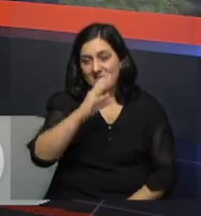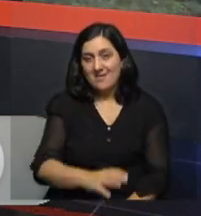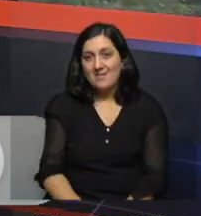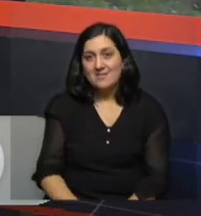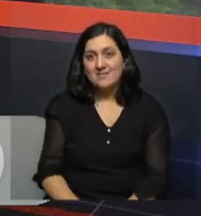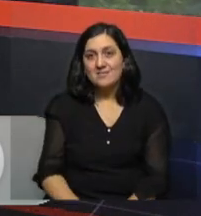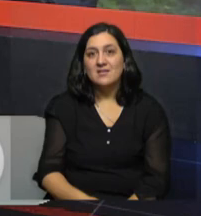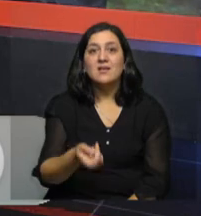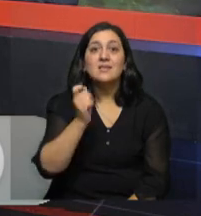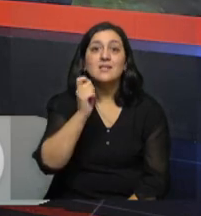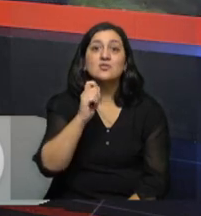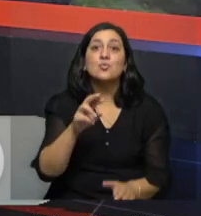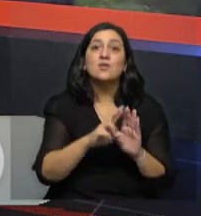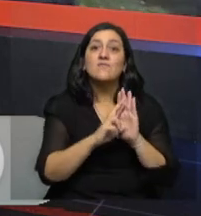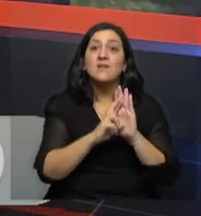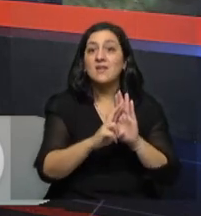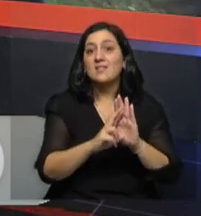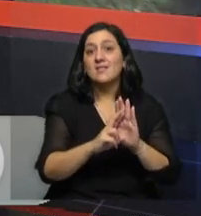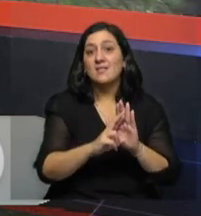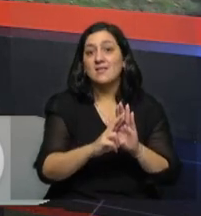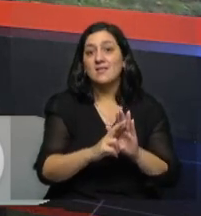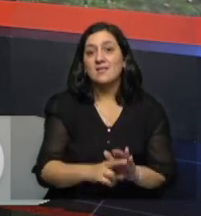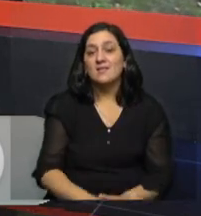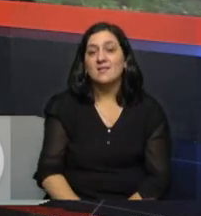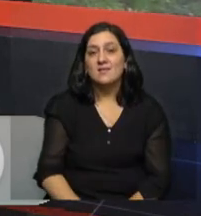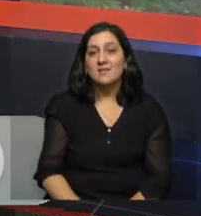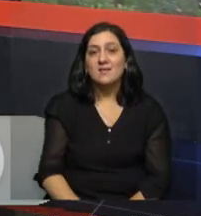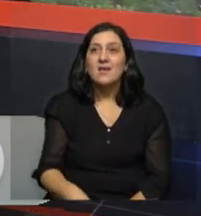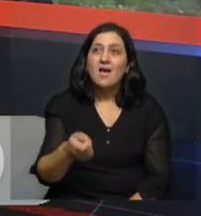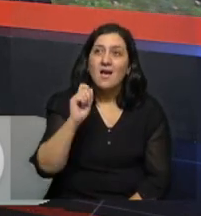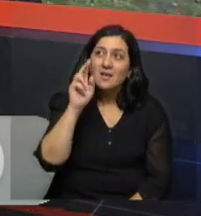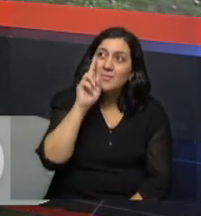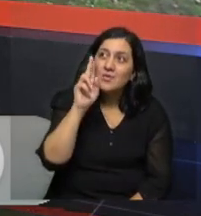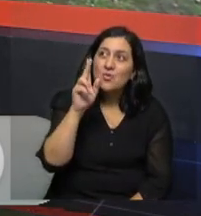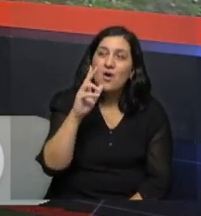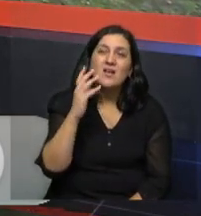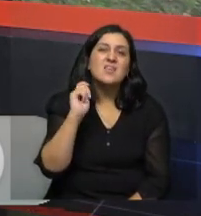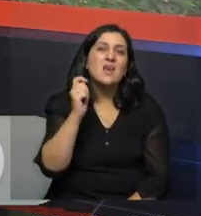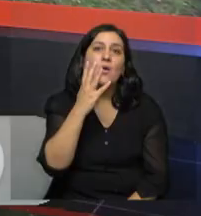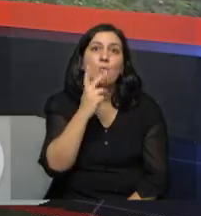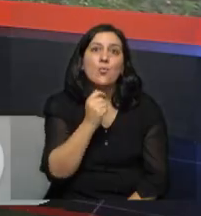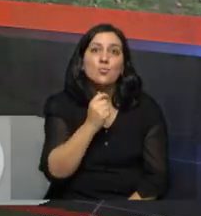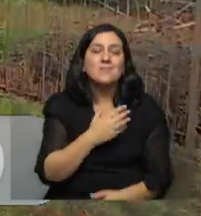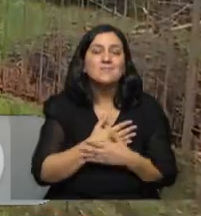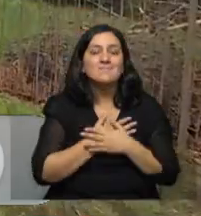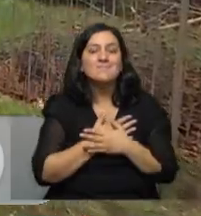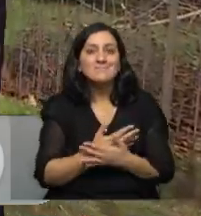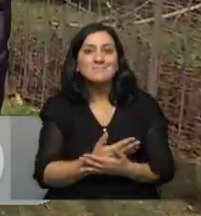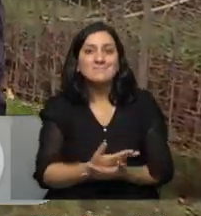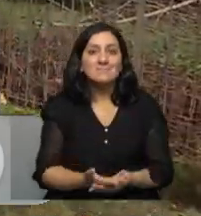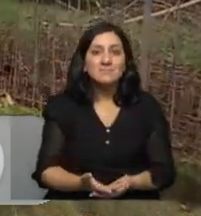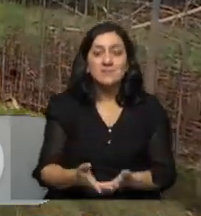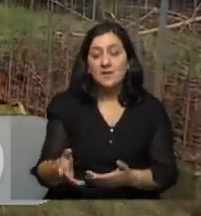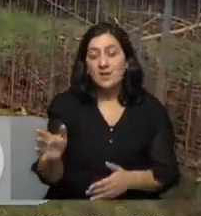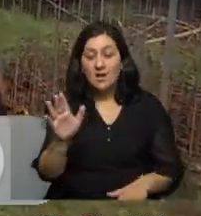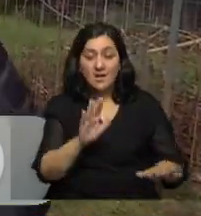Claro, ¿quiénes son sus referentes? Tiene razón Fito Gari de estudio. Ah. ¿En quién se fija usted? ¿A quién admira? ¿A quién quiere más? ¿A quién quiere menos? ¿Por qué no? Si